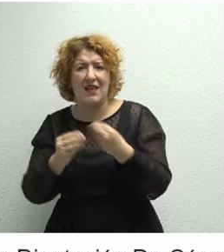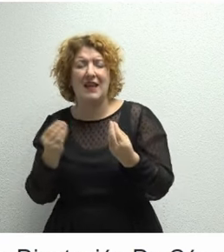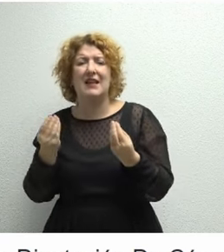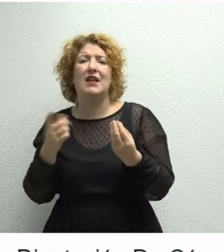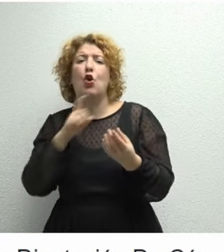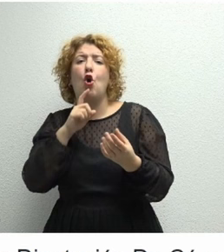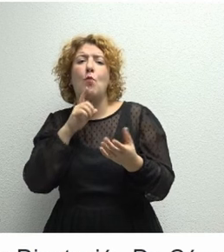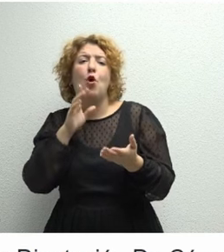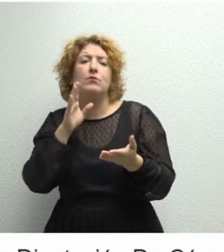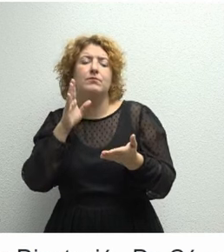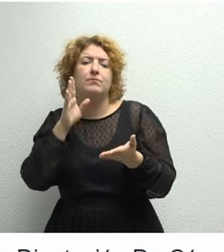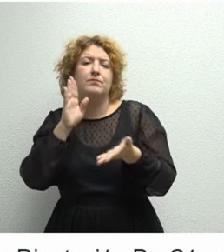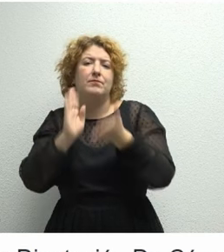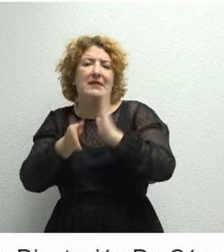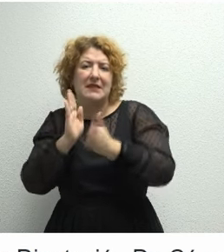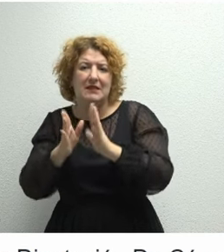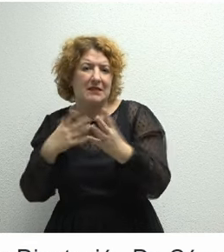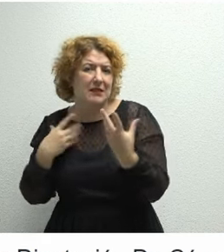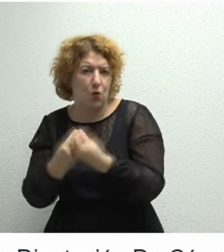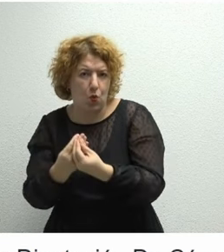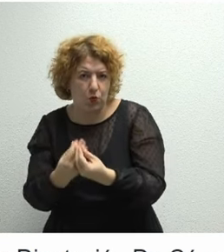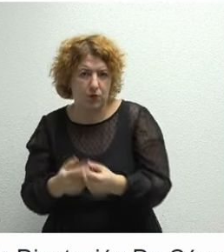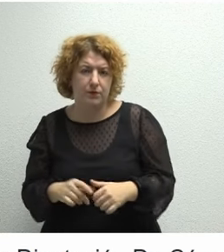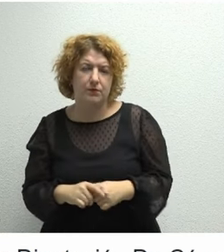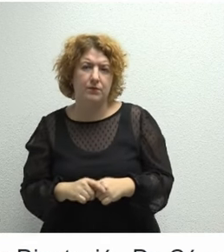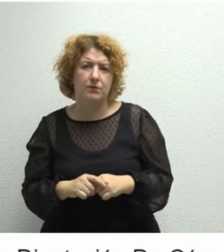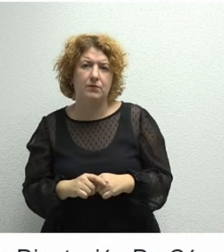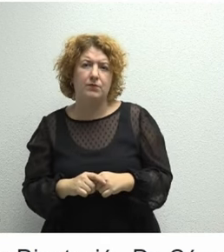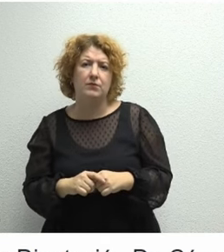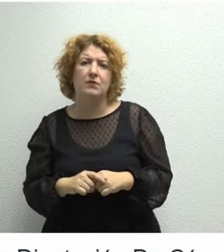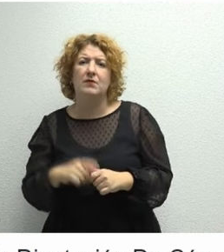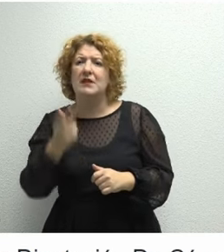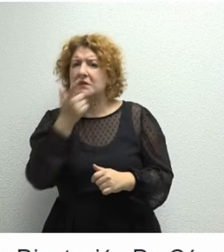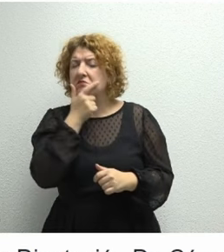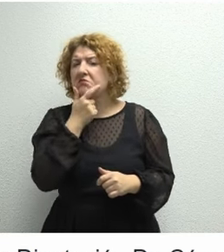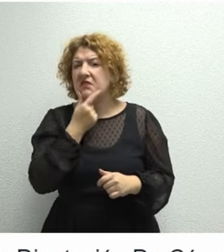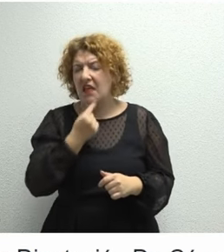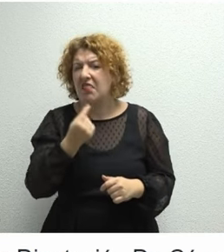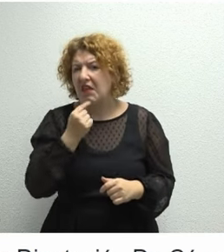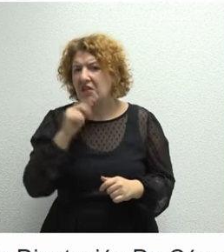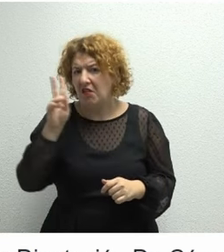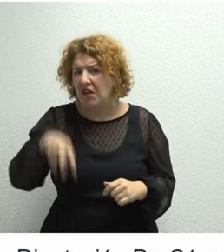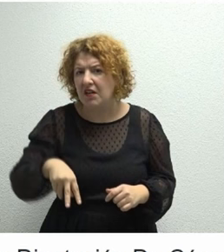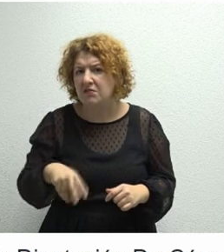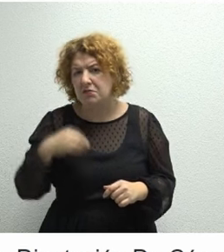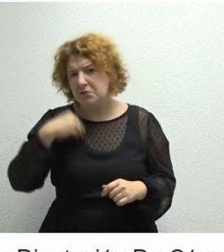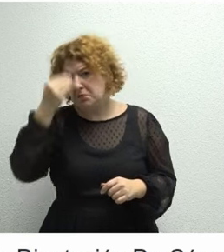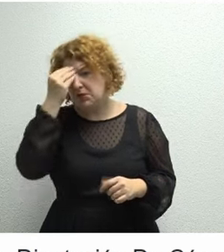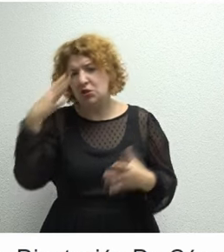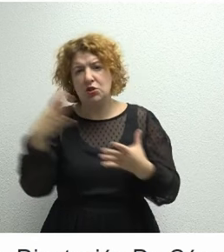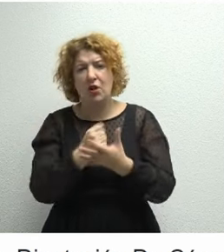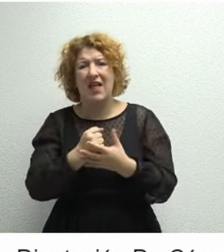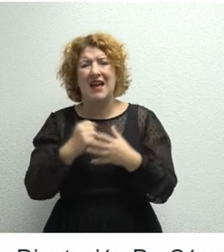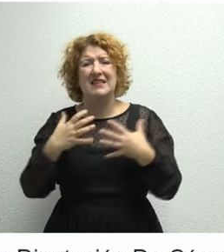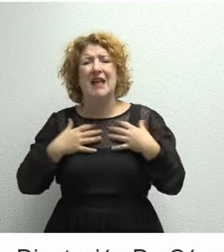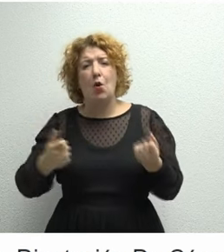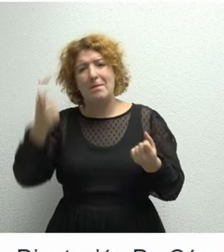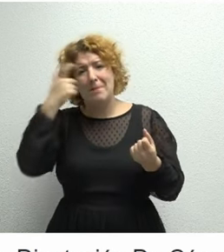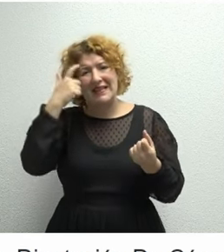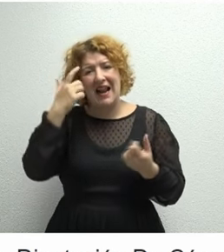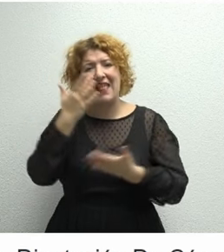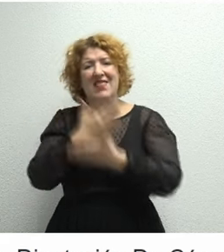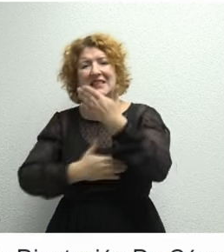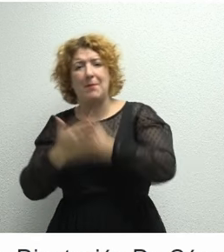puede hacer con ellos nos parece muy ilustrativo es bastante sencill oe y y creemos que todas las personas que trabajan en Salud Mental con personas con